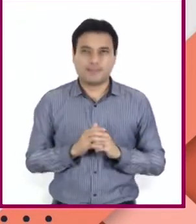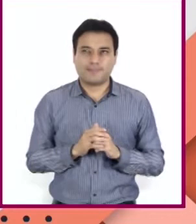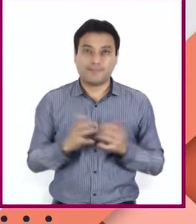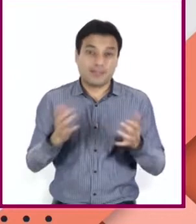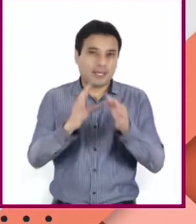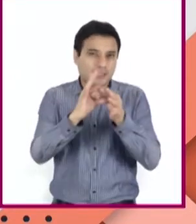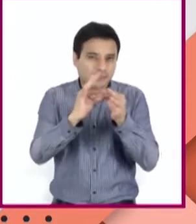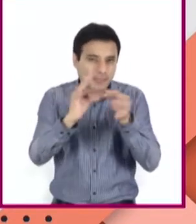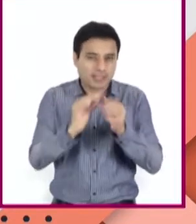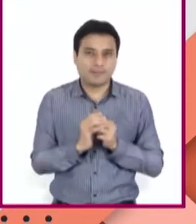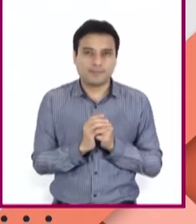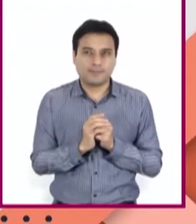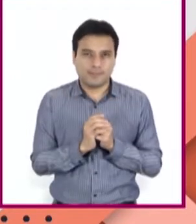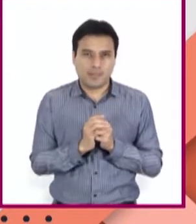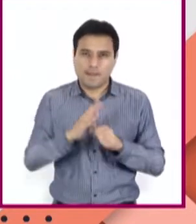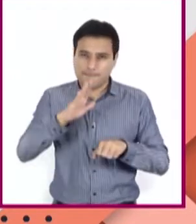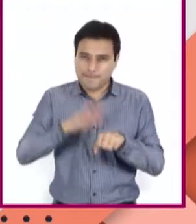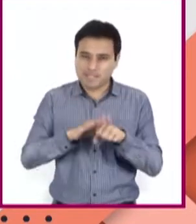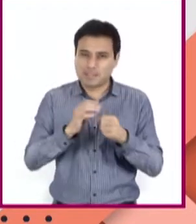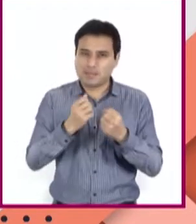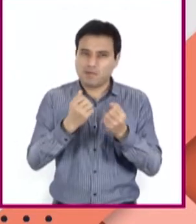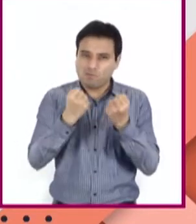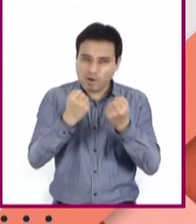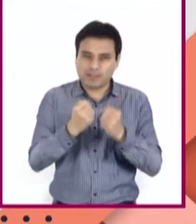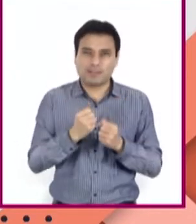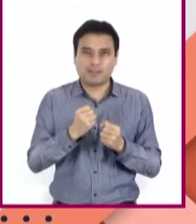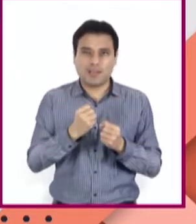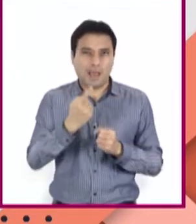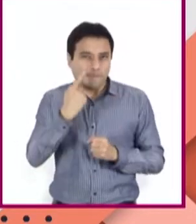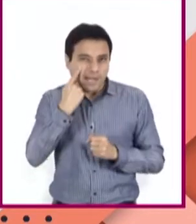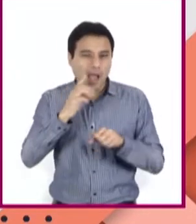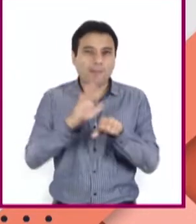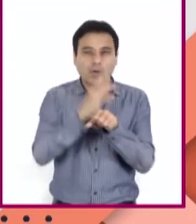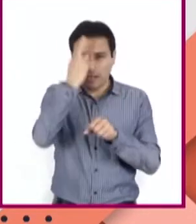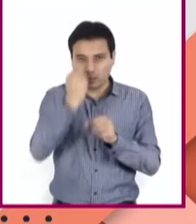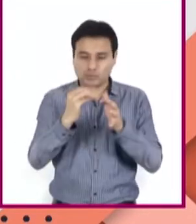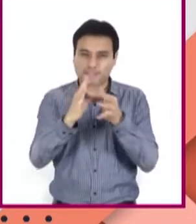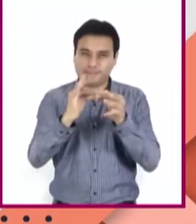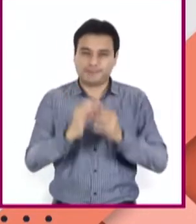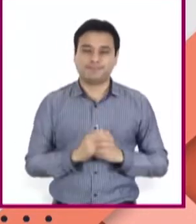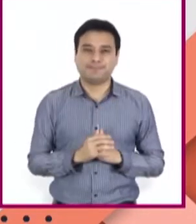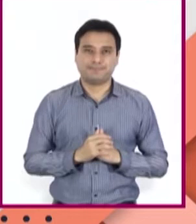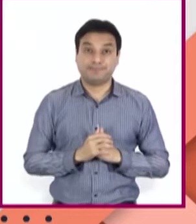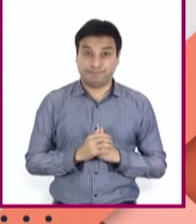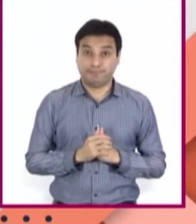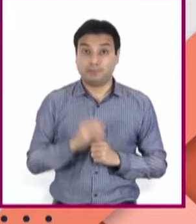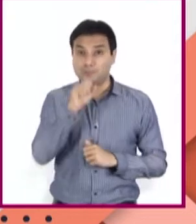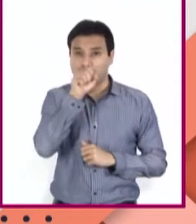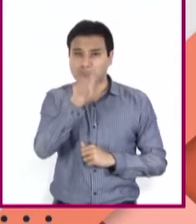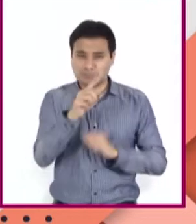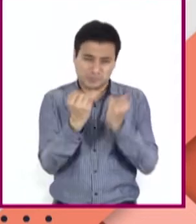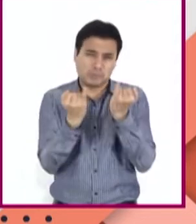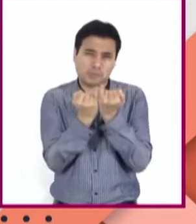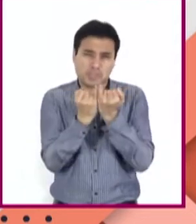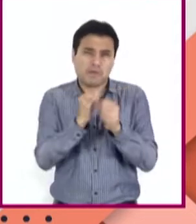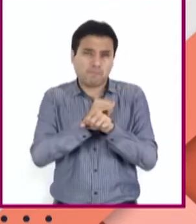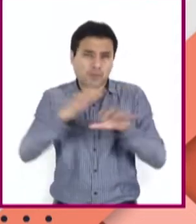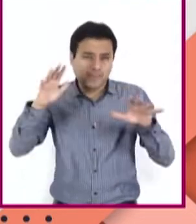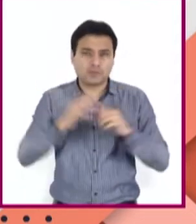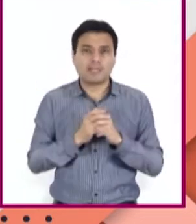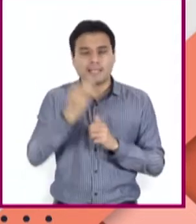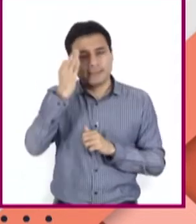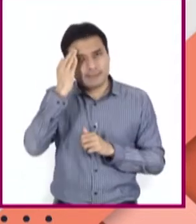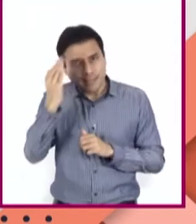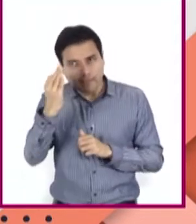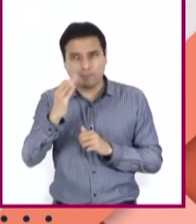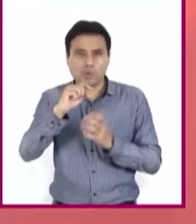explicar, reforzar o justificar a la idea principal. También dan información de tiempo, modo o